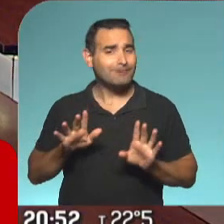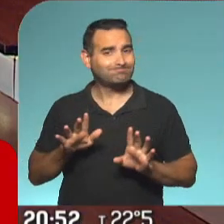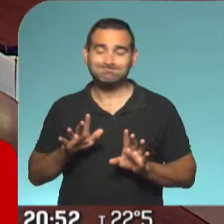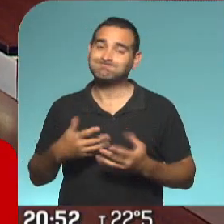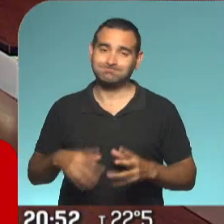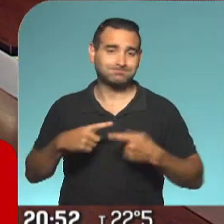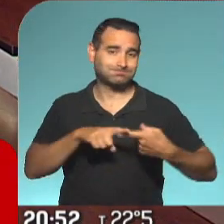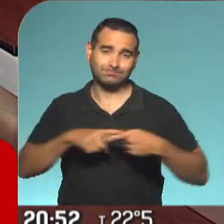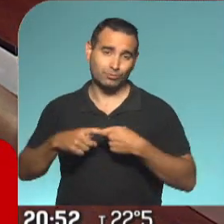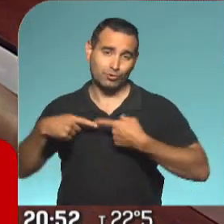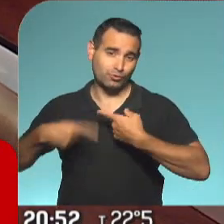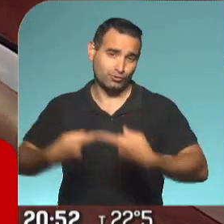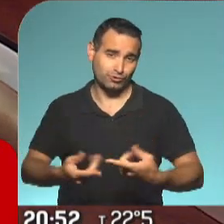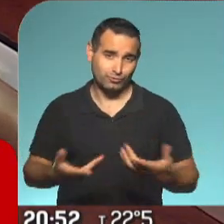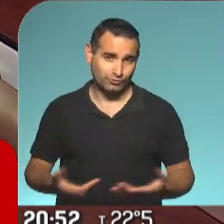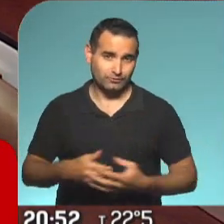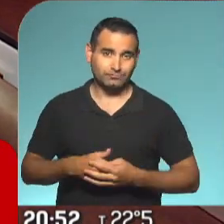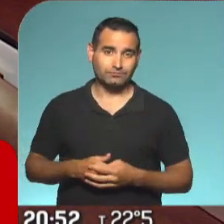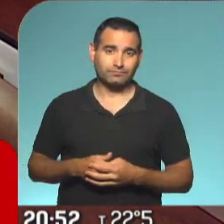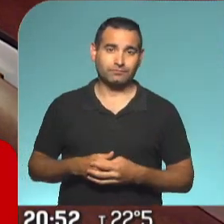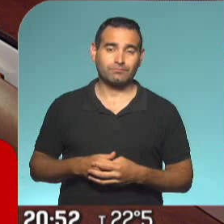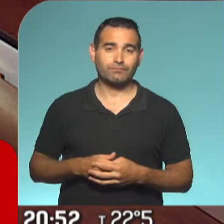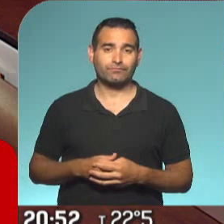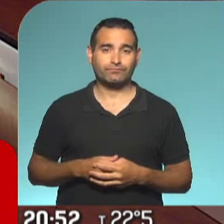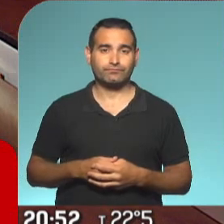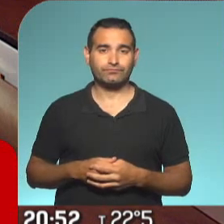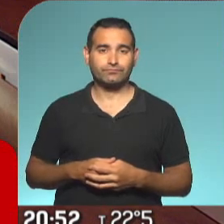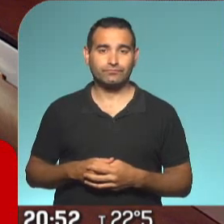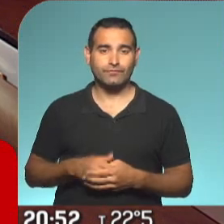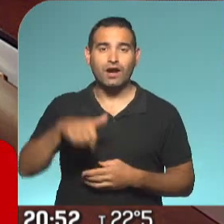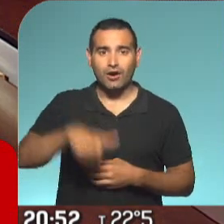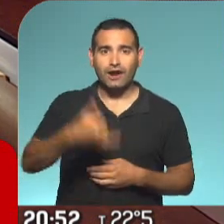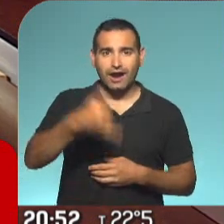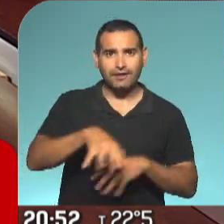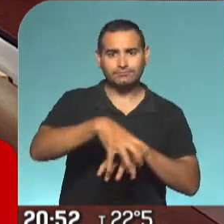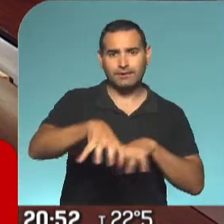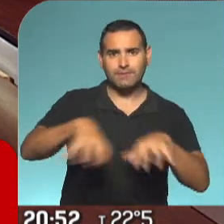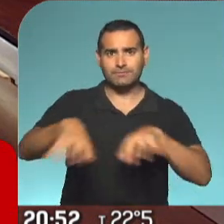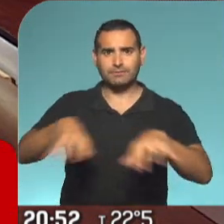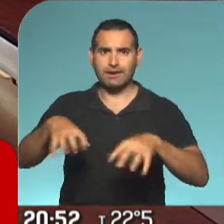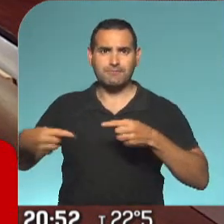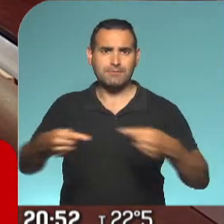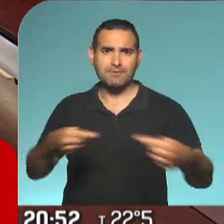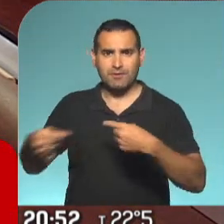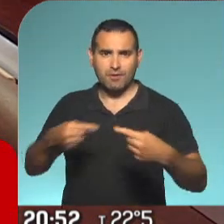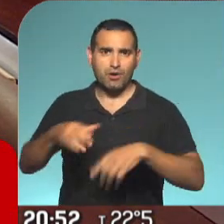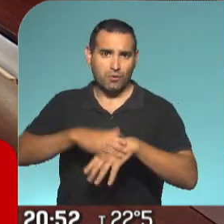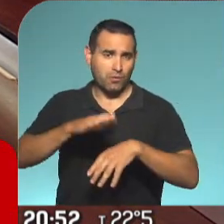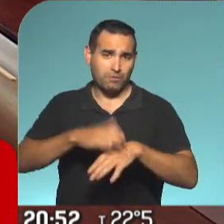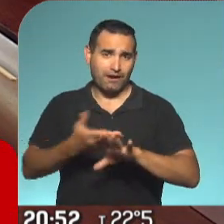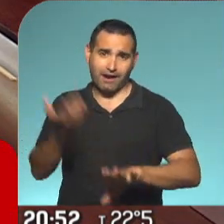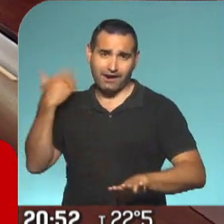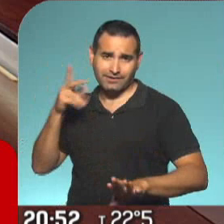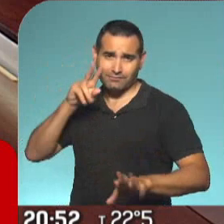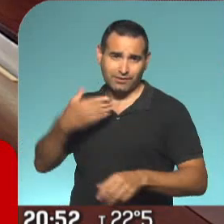en la discusión. Si no, no tendríamos el tema de discusión política que hoy tenemos, entre sectores que siguen reivindicando eso y otros sectores que por